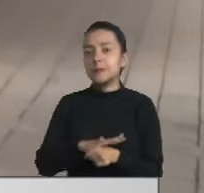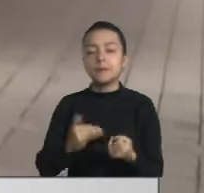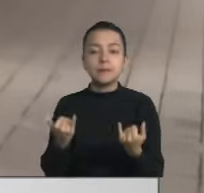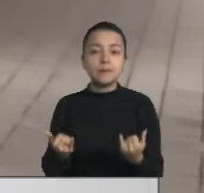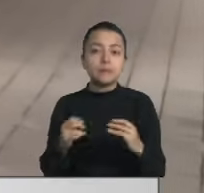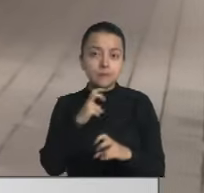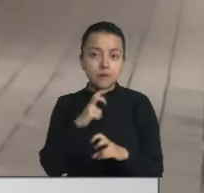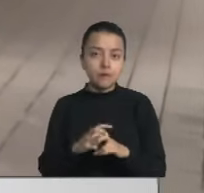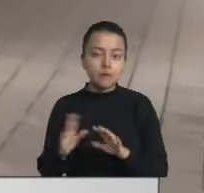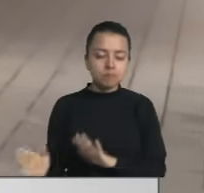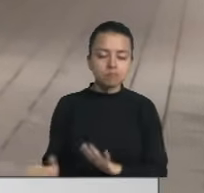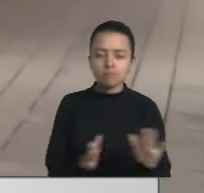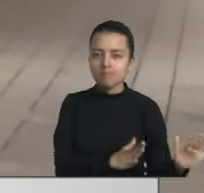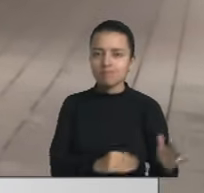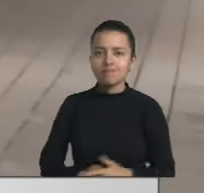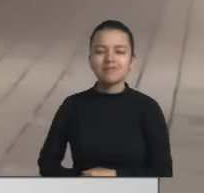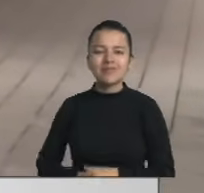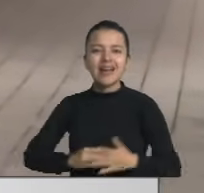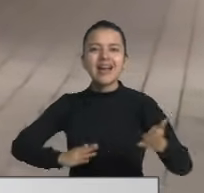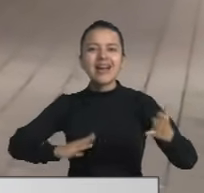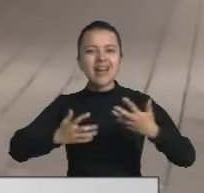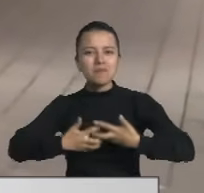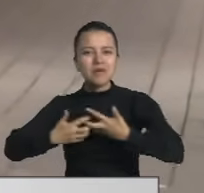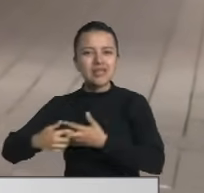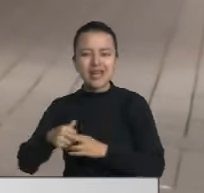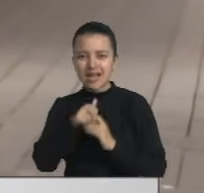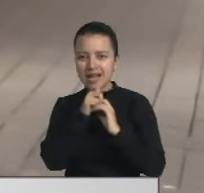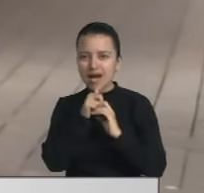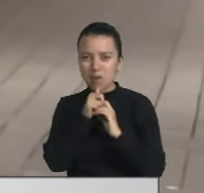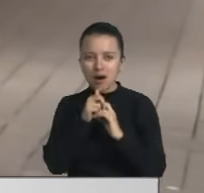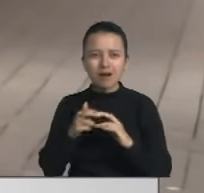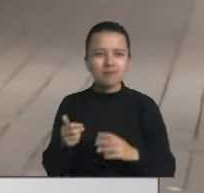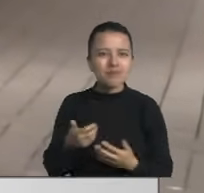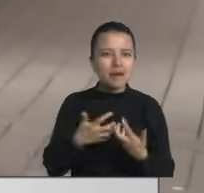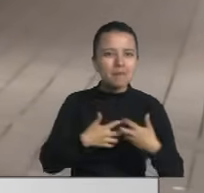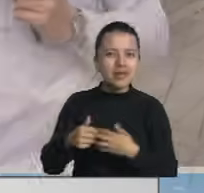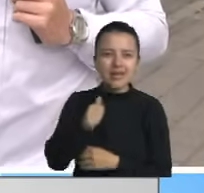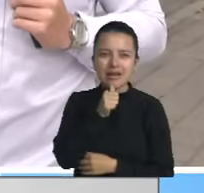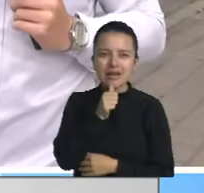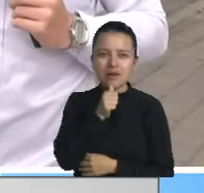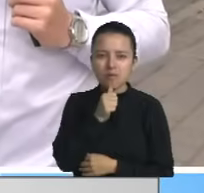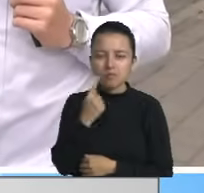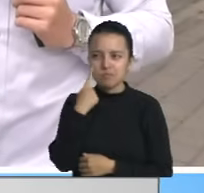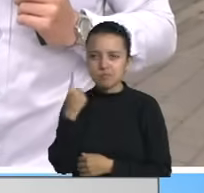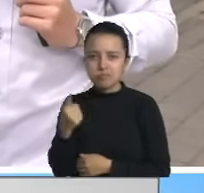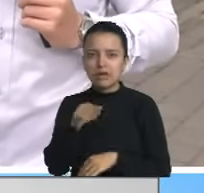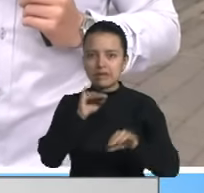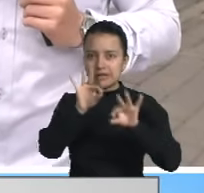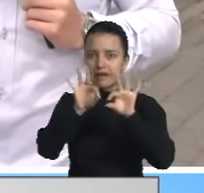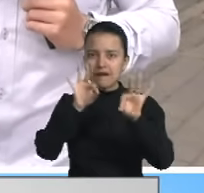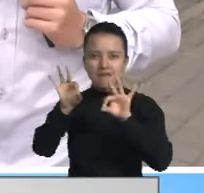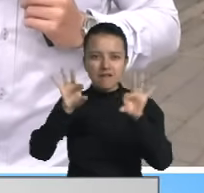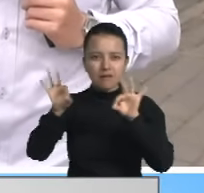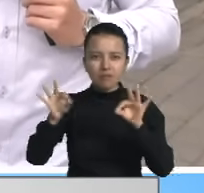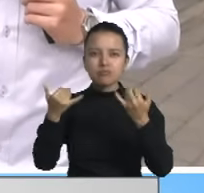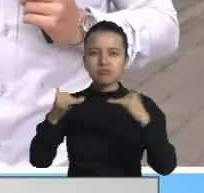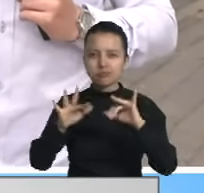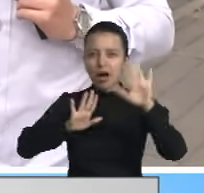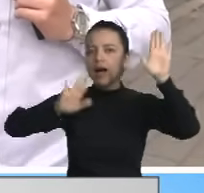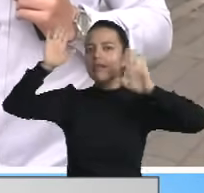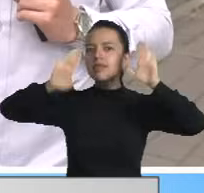viene presentando. Cambiamos de tema porque el acueducto de Bogotá confirmó que ya hay 4 empresas que están preseleccionadas para la construcción de la planta de tratamiento de